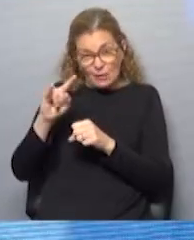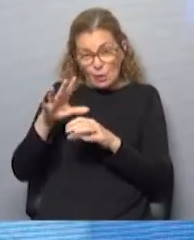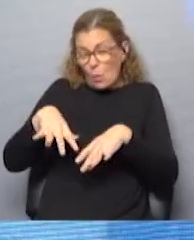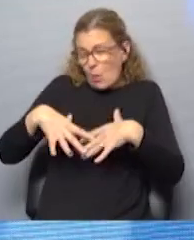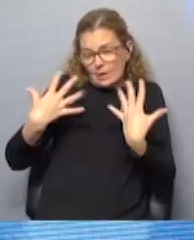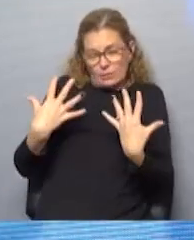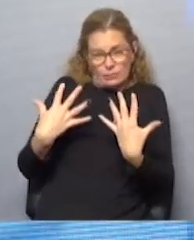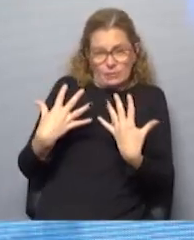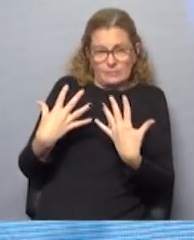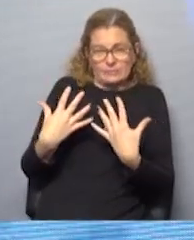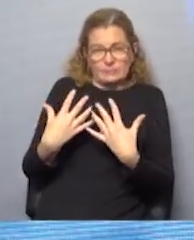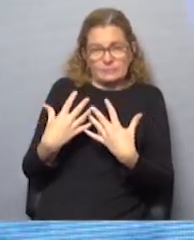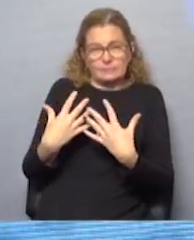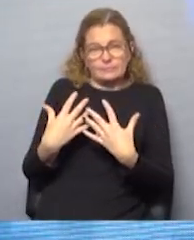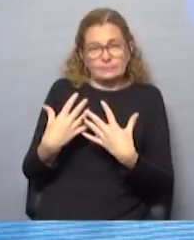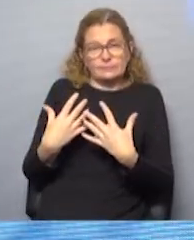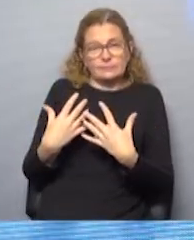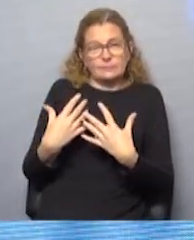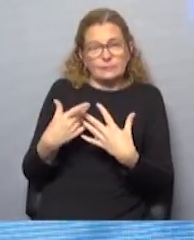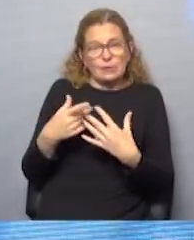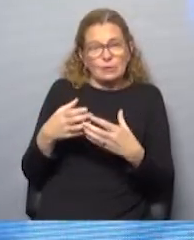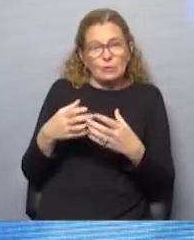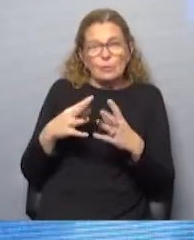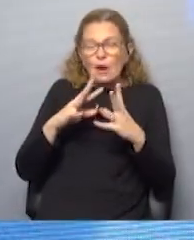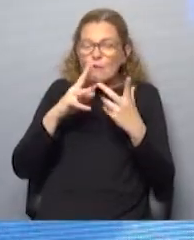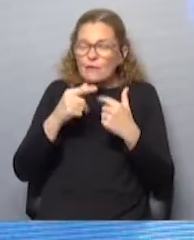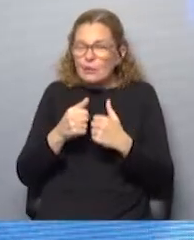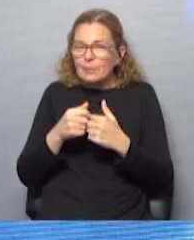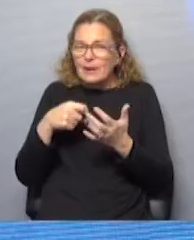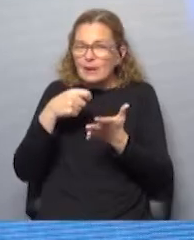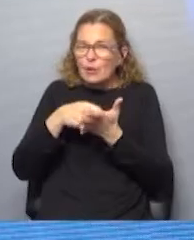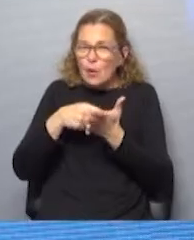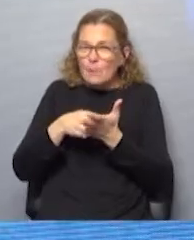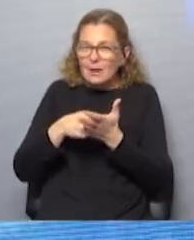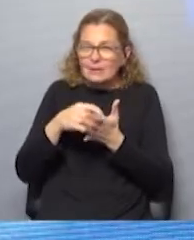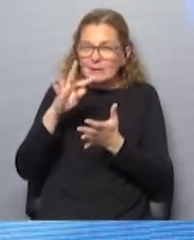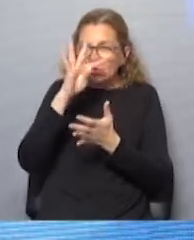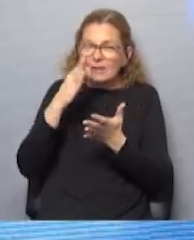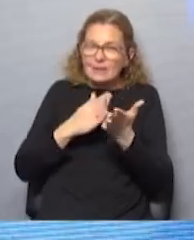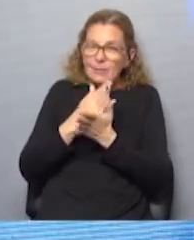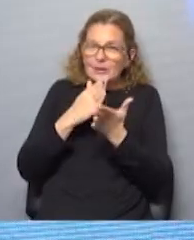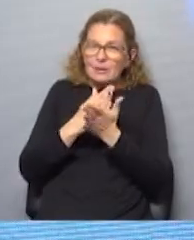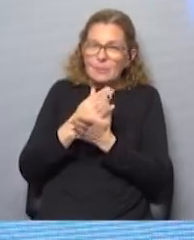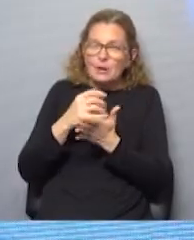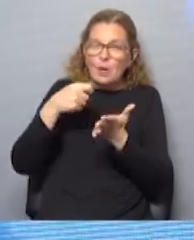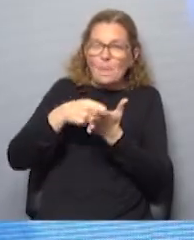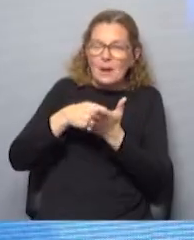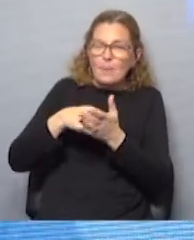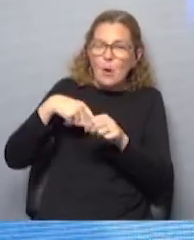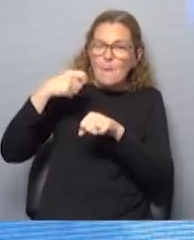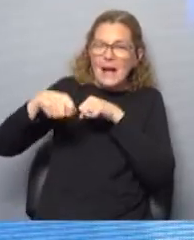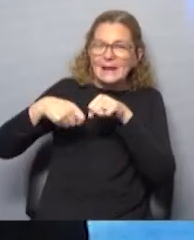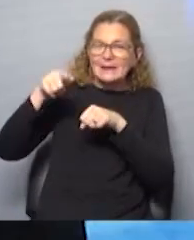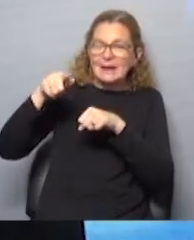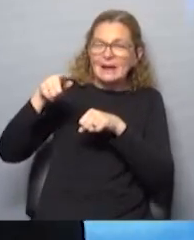sea no sólo tenemos un modelo basado en la compra de tecnología siempre compramos una máquina en y empezamos